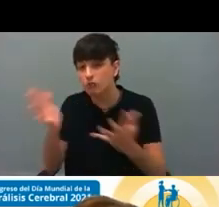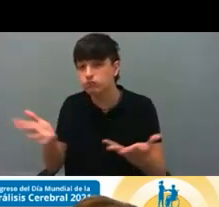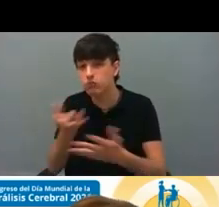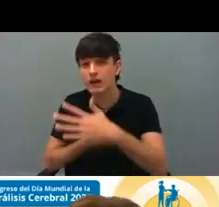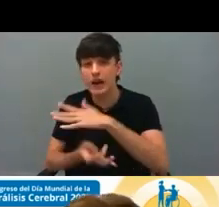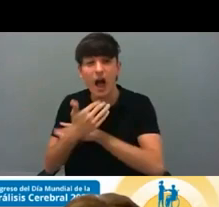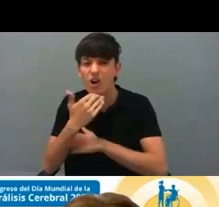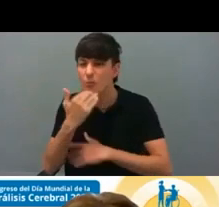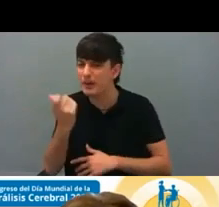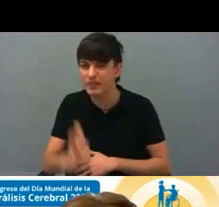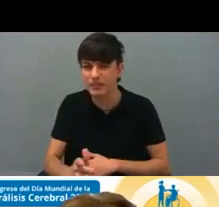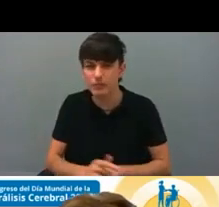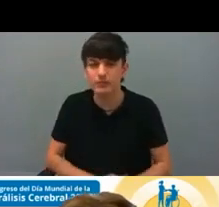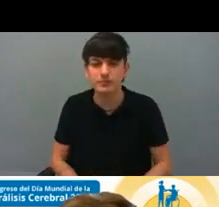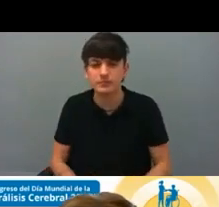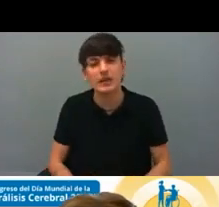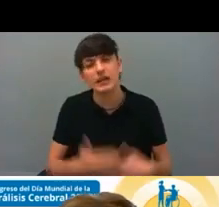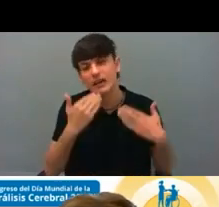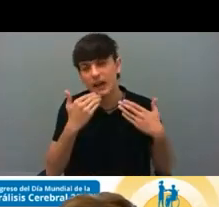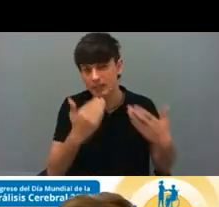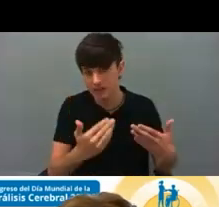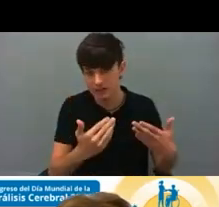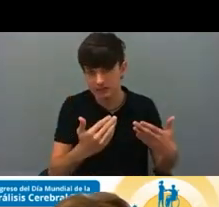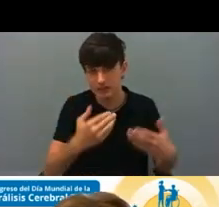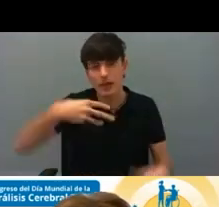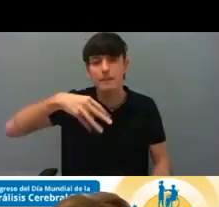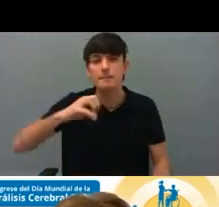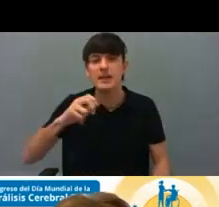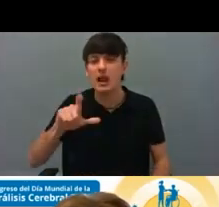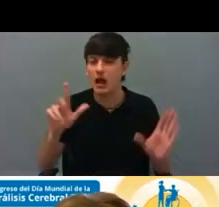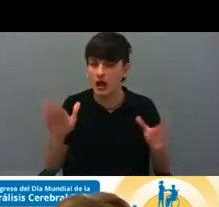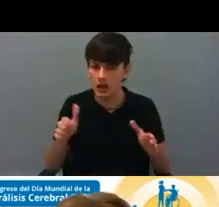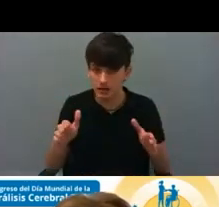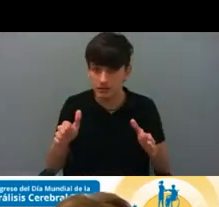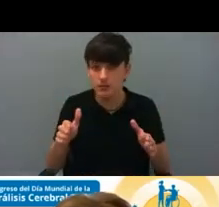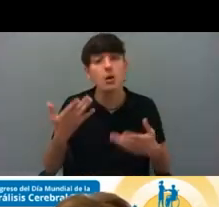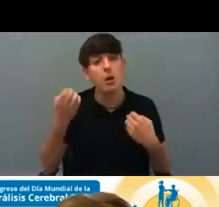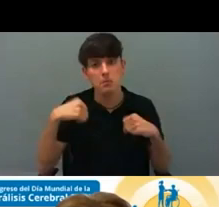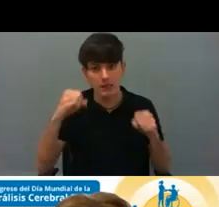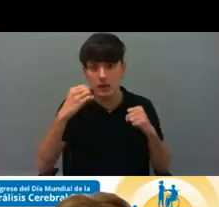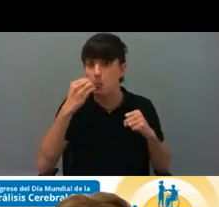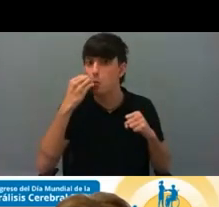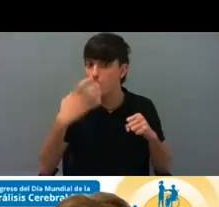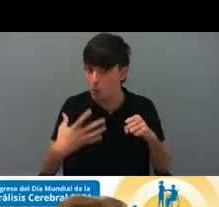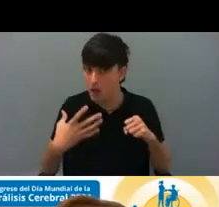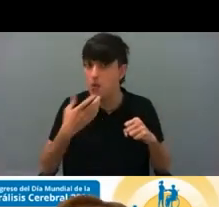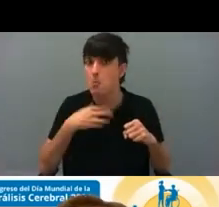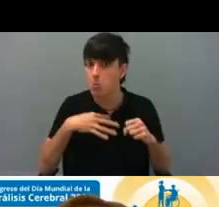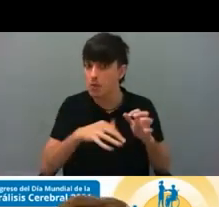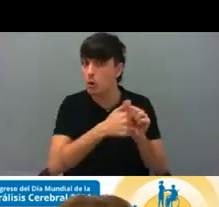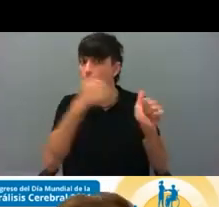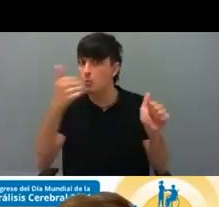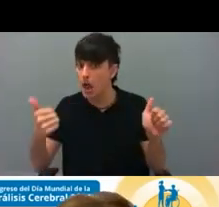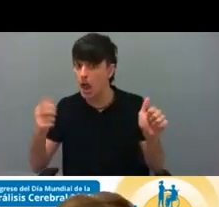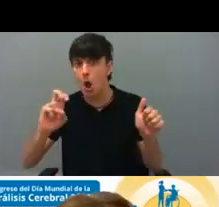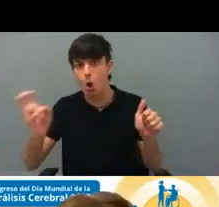más. Muchísimas gracias, Miguel Ángel, porque por un lado es una buena práctica que se puede replicar en otros